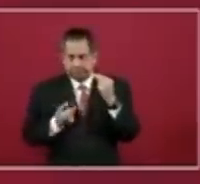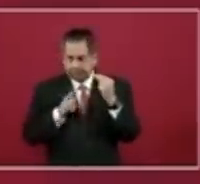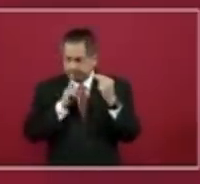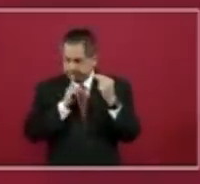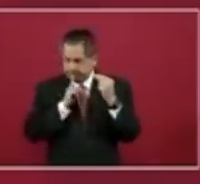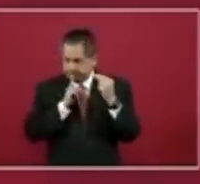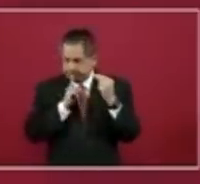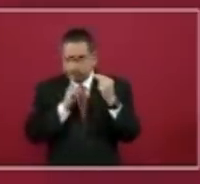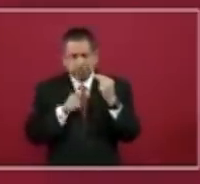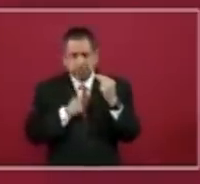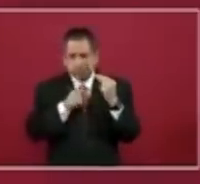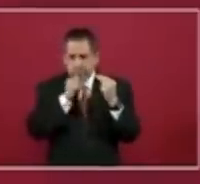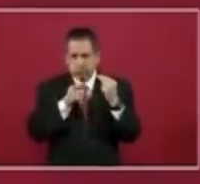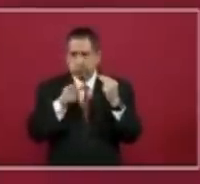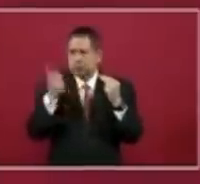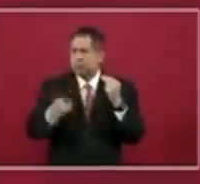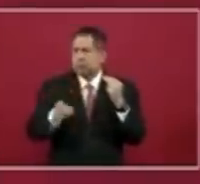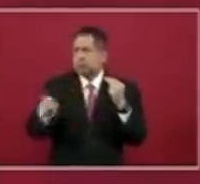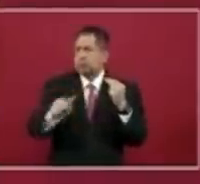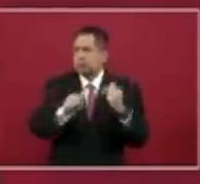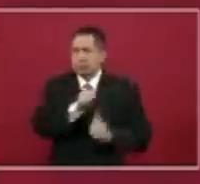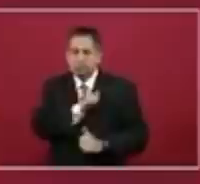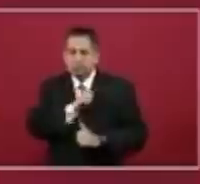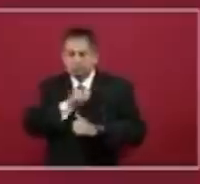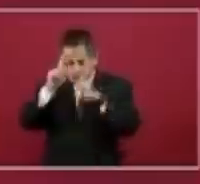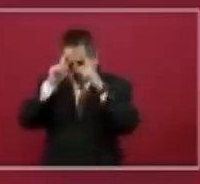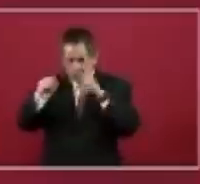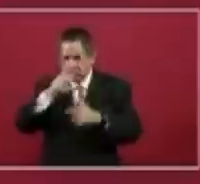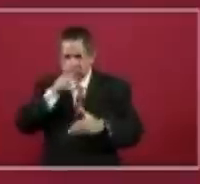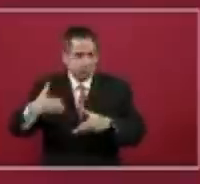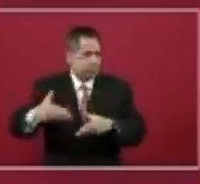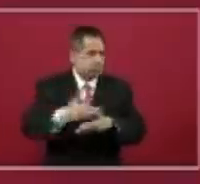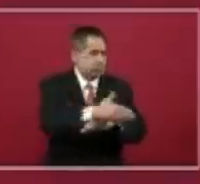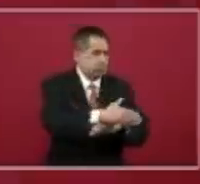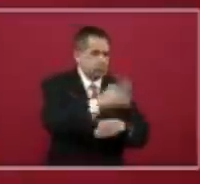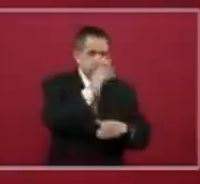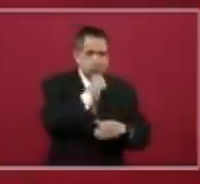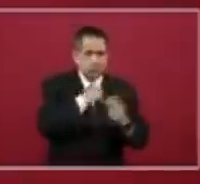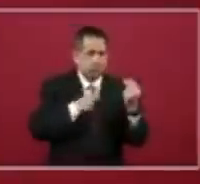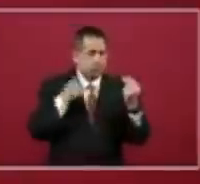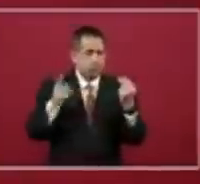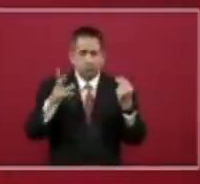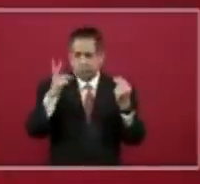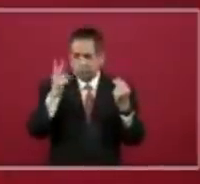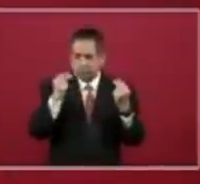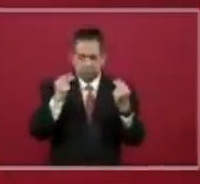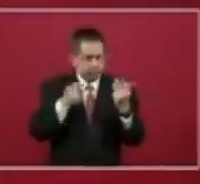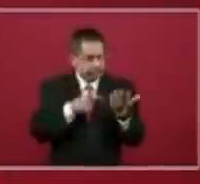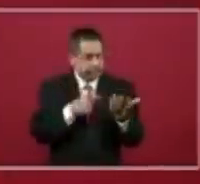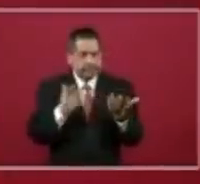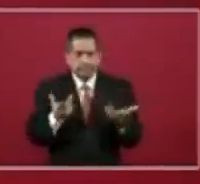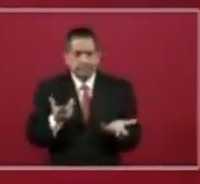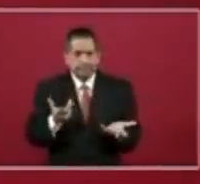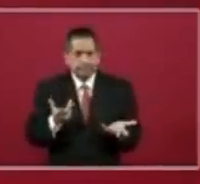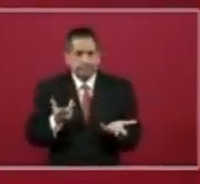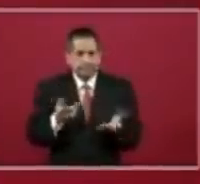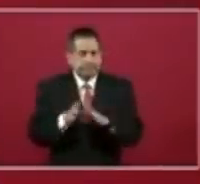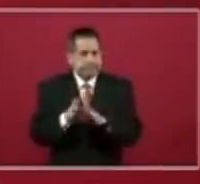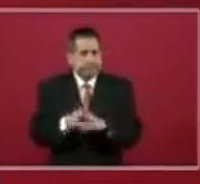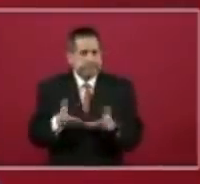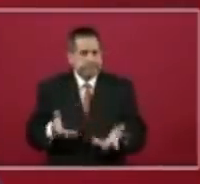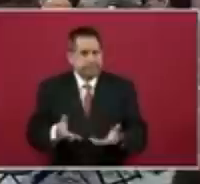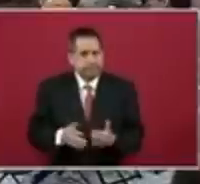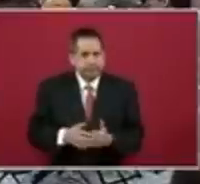no puede el Ejército ni la Marina ocuparse de la función de la seguridad